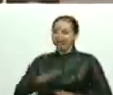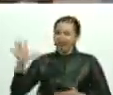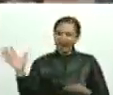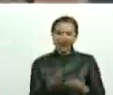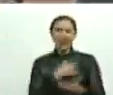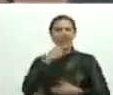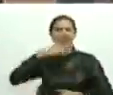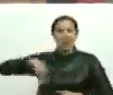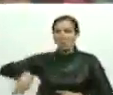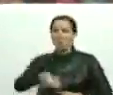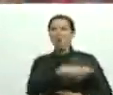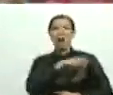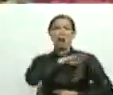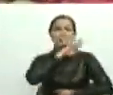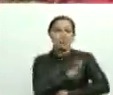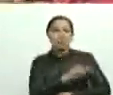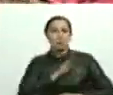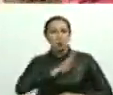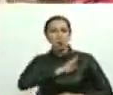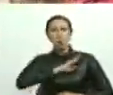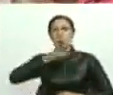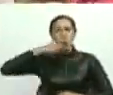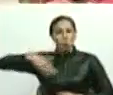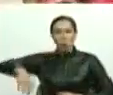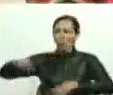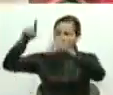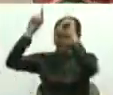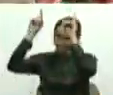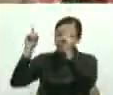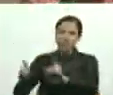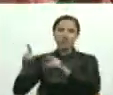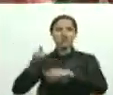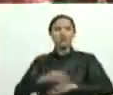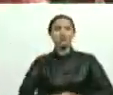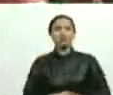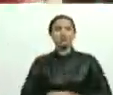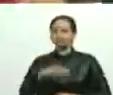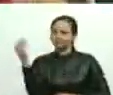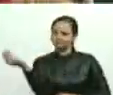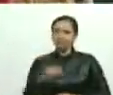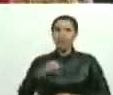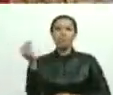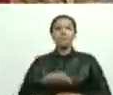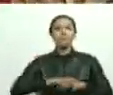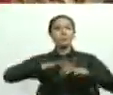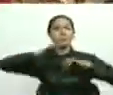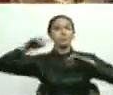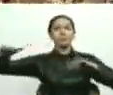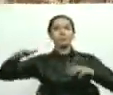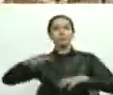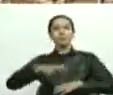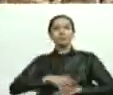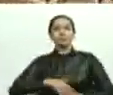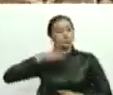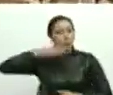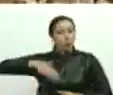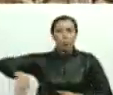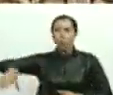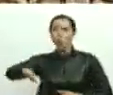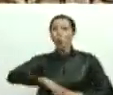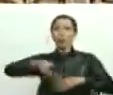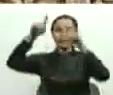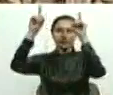pueblo. Poder popular, cada vez más. Poder popular, cada vez